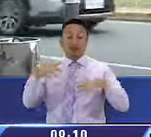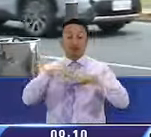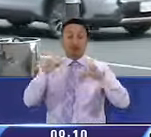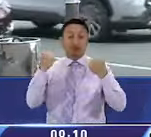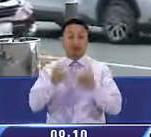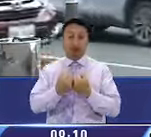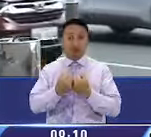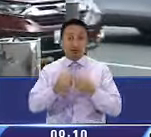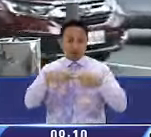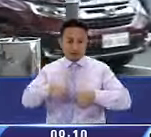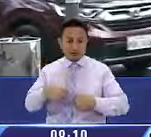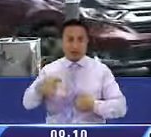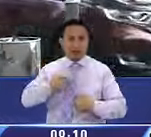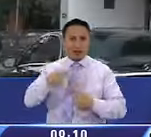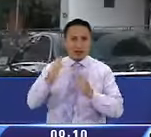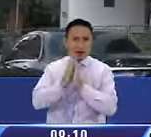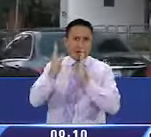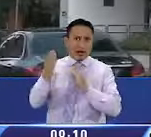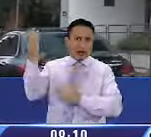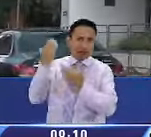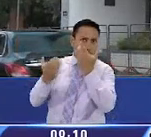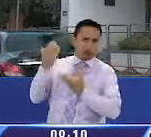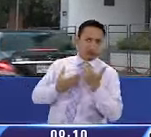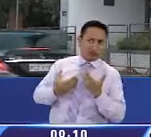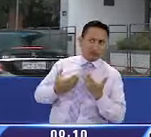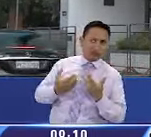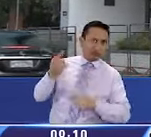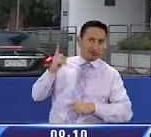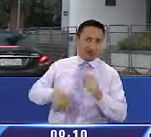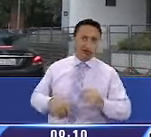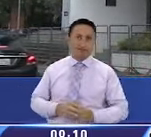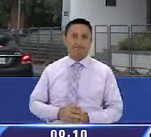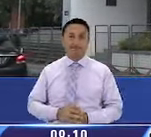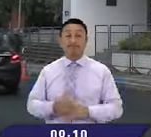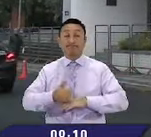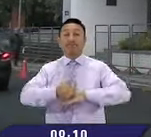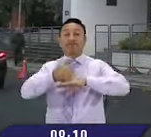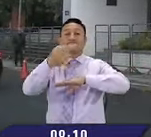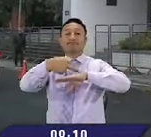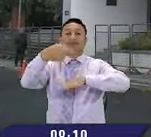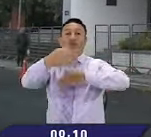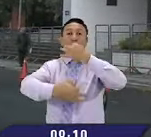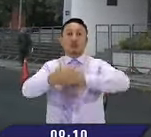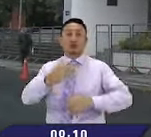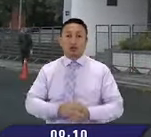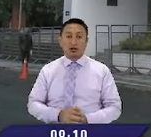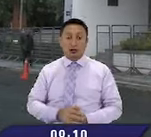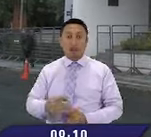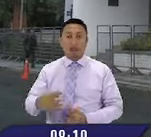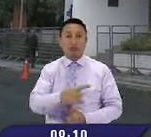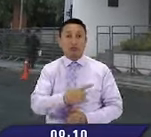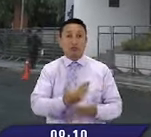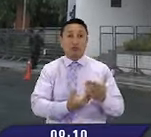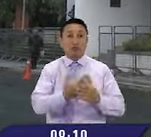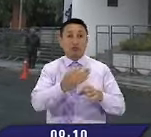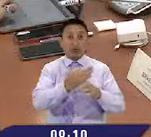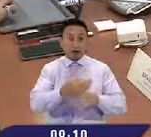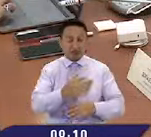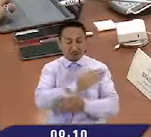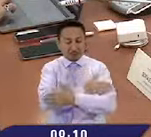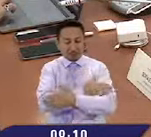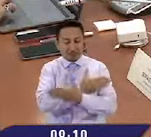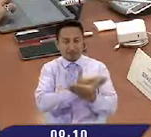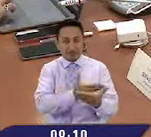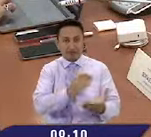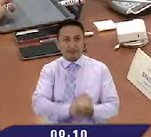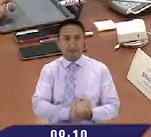sociales, tratando de perjudicar mi imagen. Esto mientras la Corte Nacional de Justicia expresó su felicitación a la nueva funcionaria, cuando